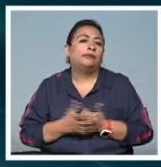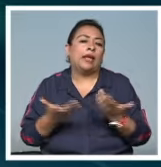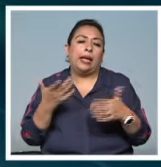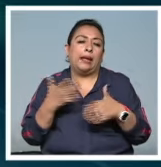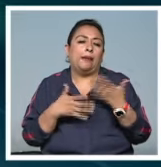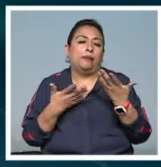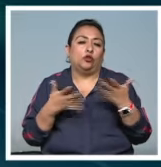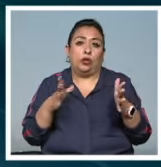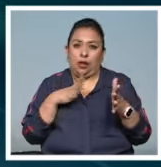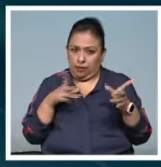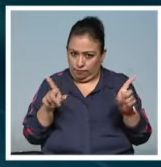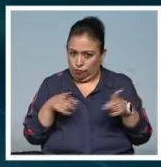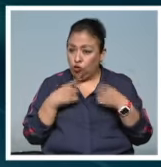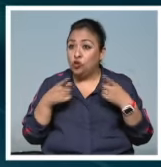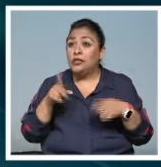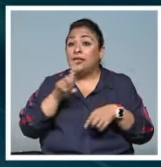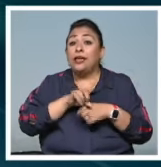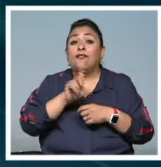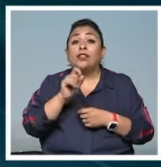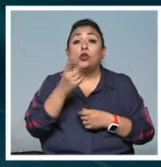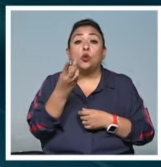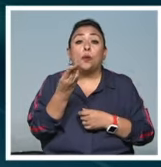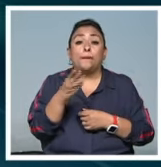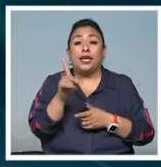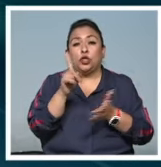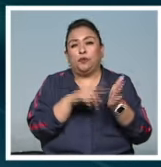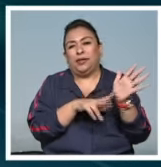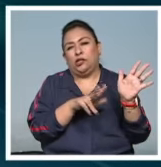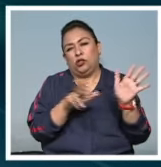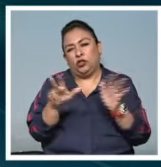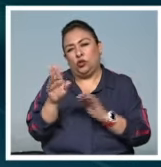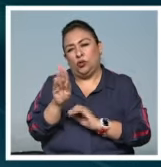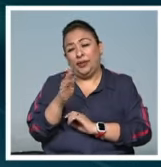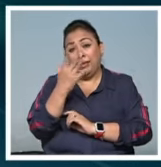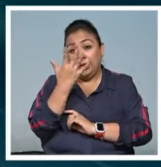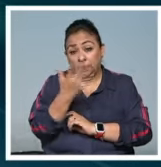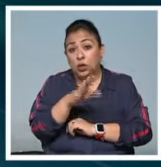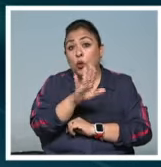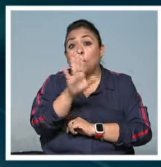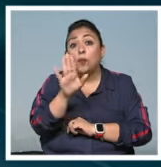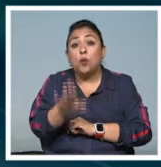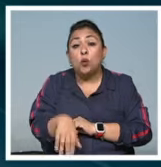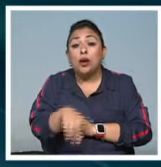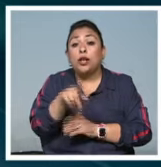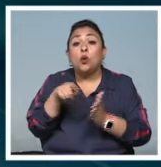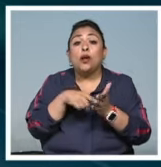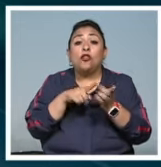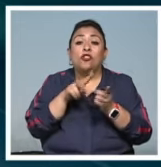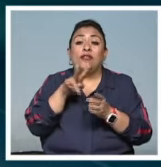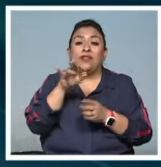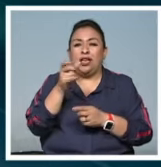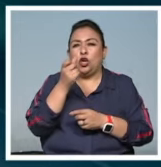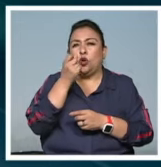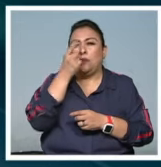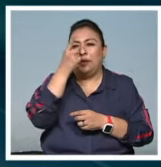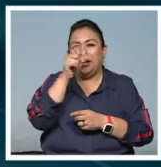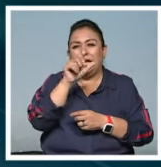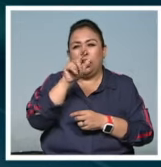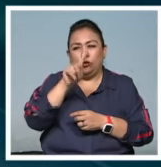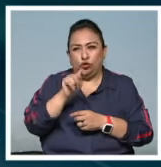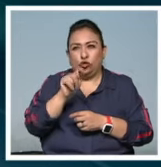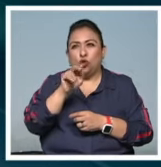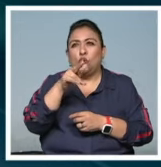Ya nos vamos, tenemos música. El 21 de mayo de 1895 fallece en Viena el compositor